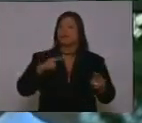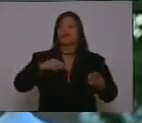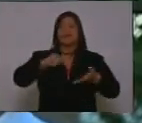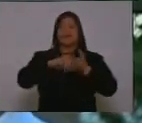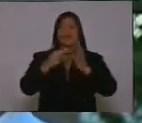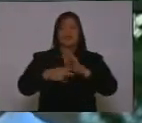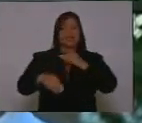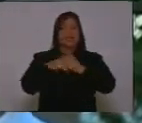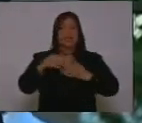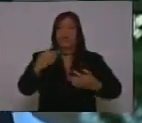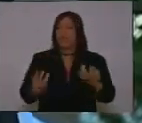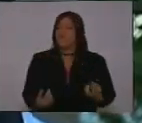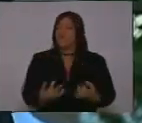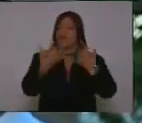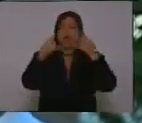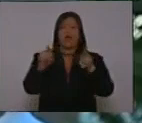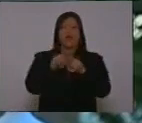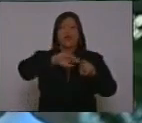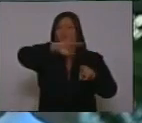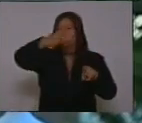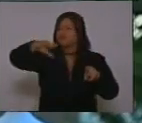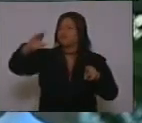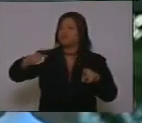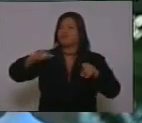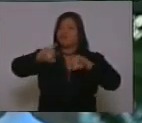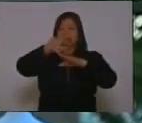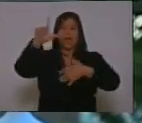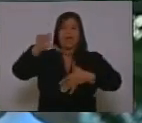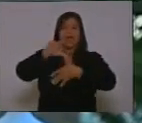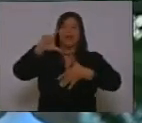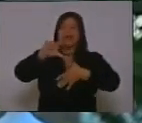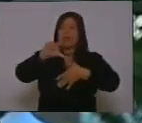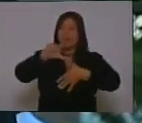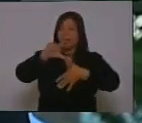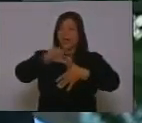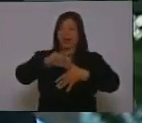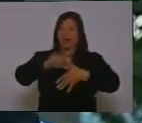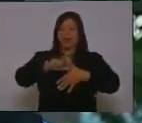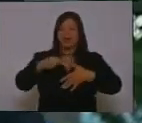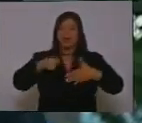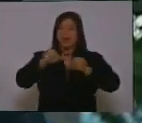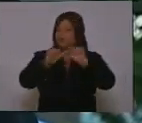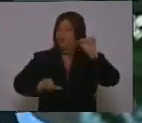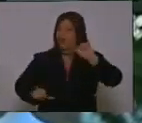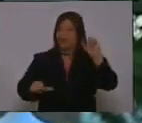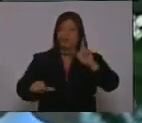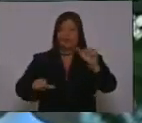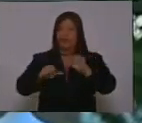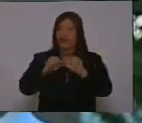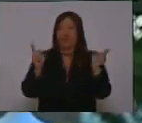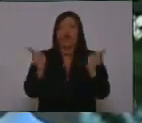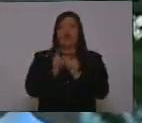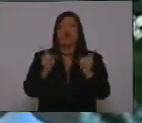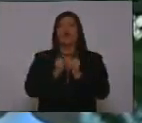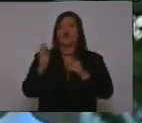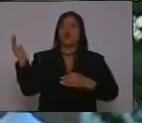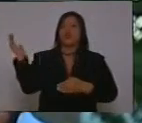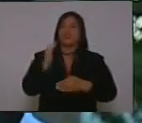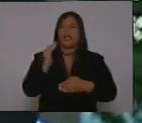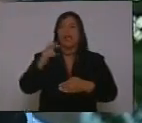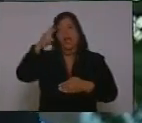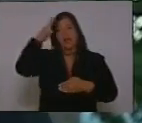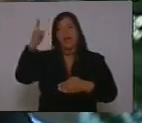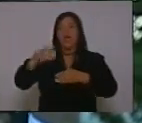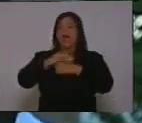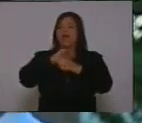como fuego en la sabana en el continente latinoamericano. No me voy a extender más porque ha llegado a nuestro